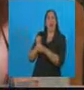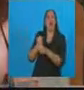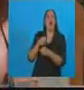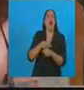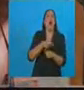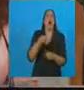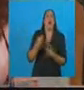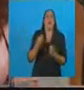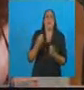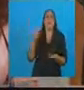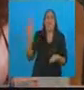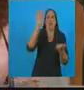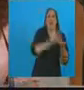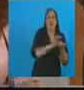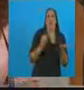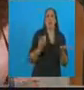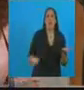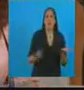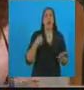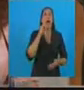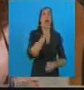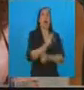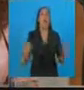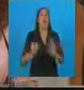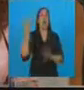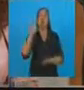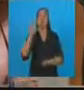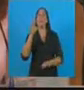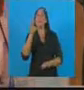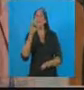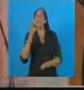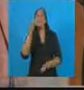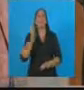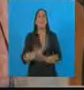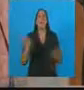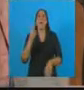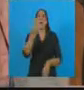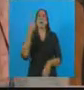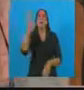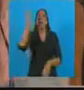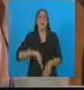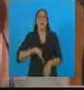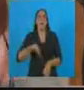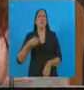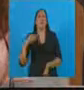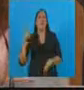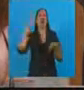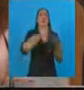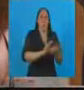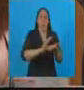que ya aviso que este año 2014 fue de casi el 21% el monto de